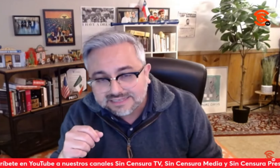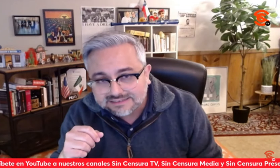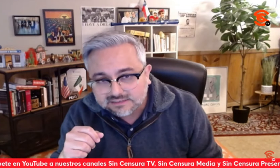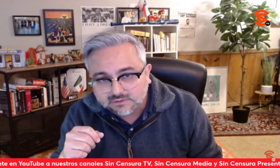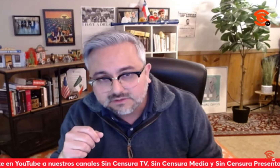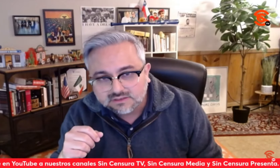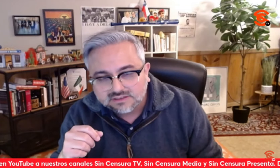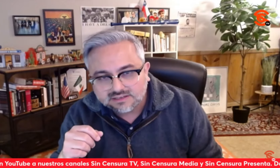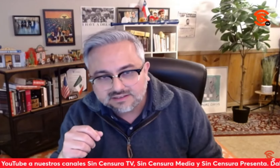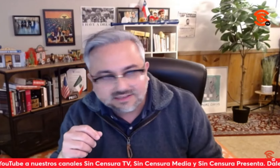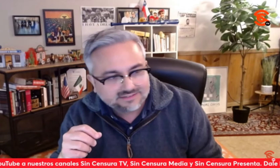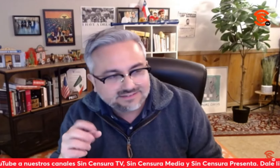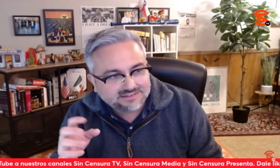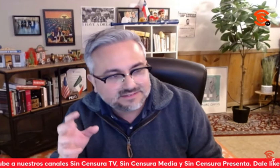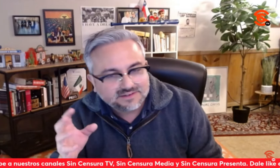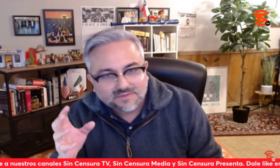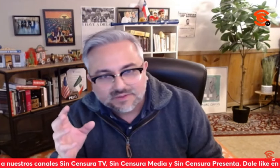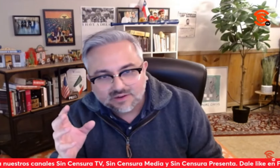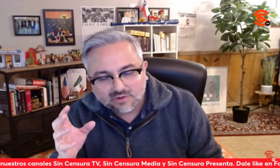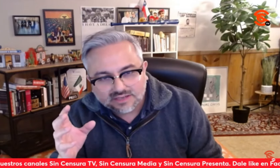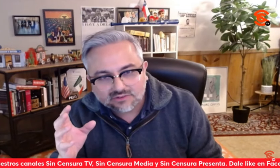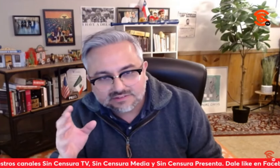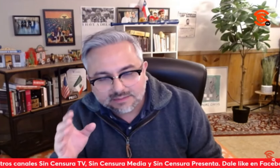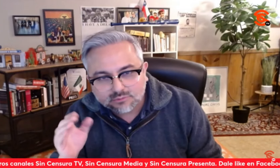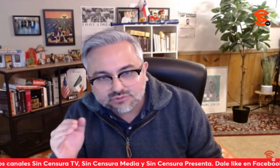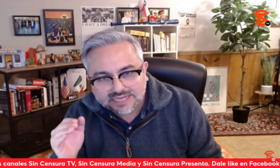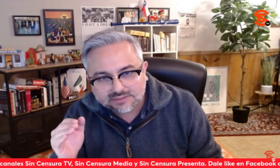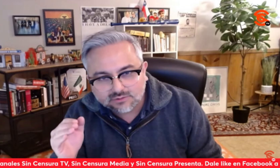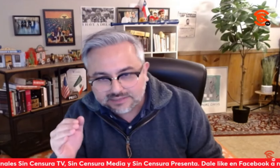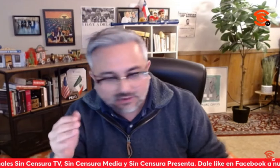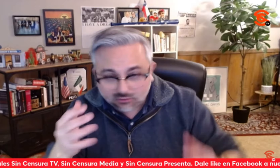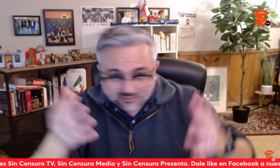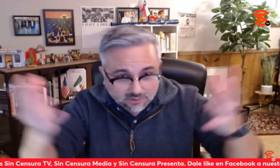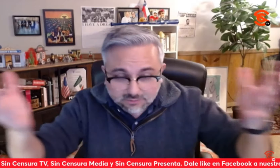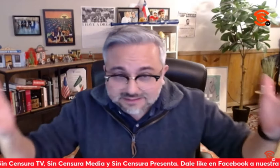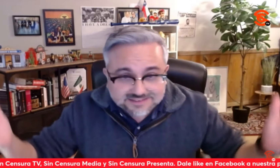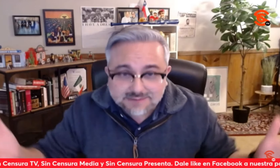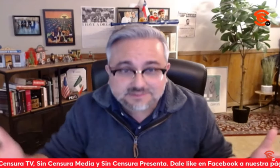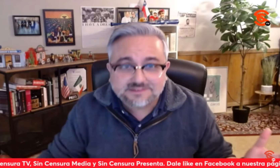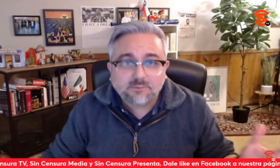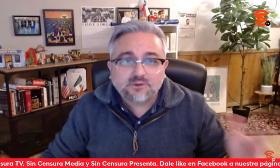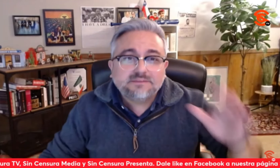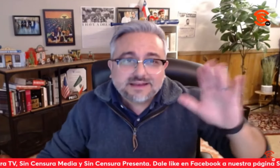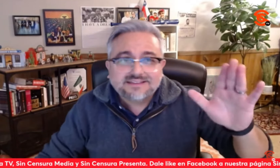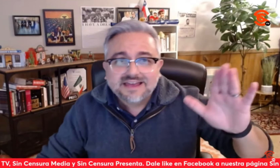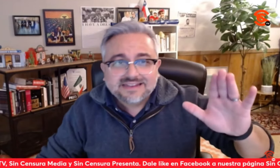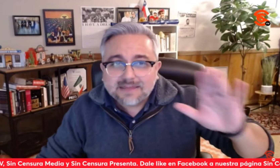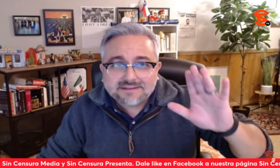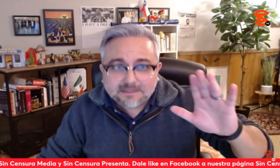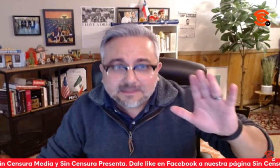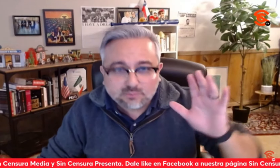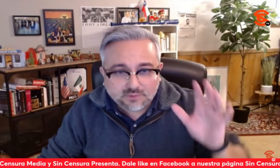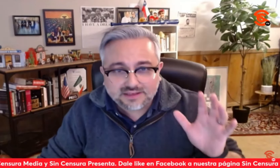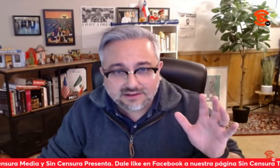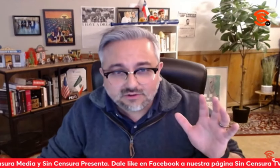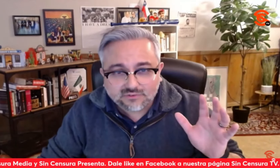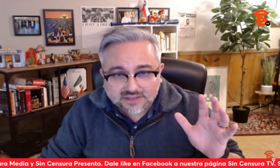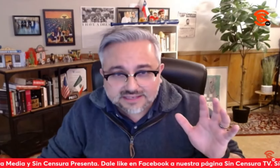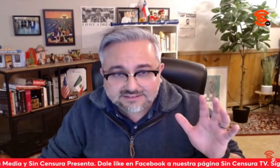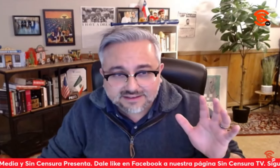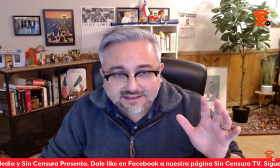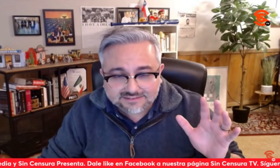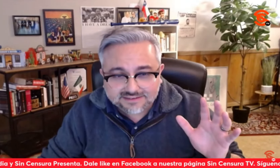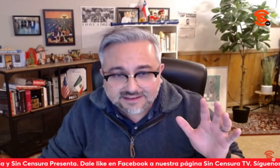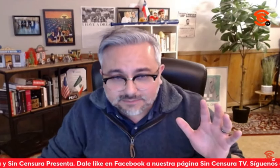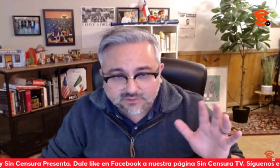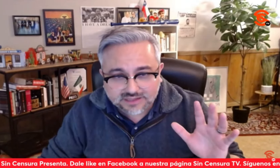estado técnico. Es decir, lo que ellos están buscando, ya lo advertía el presidente López. Es más, nada más a ver si nos puede